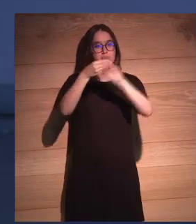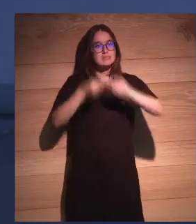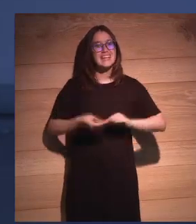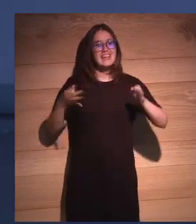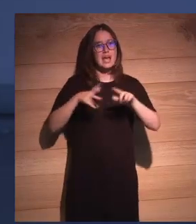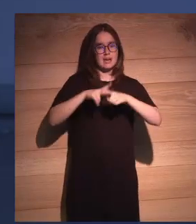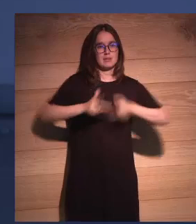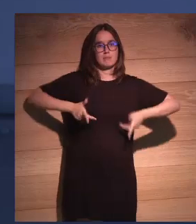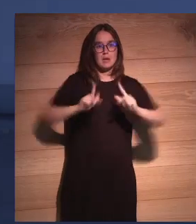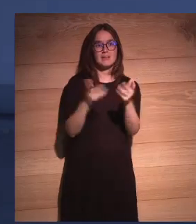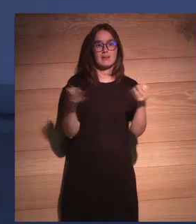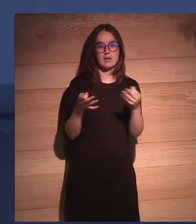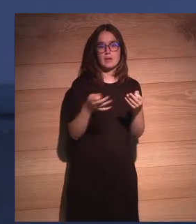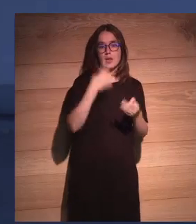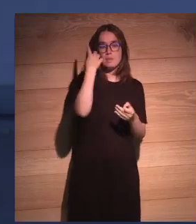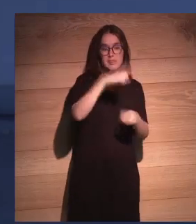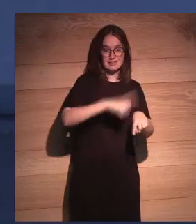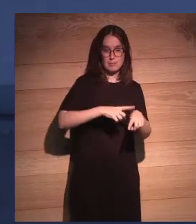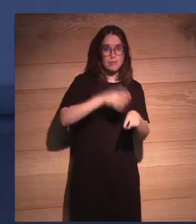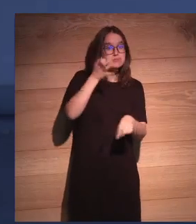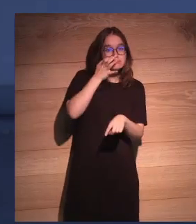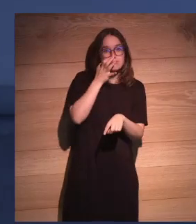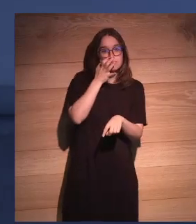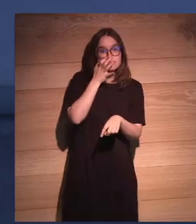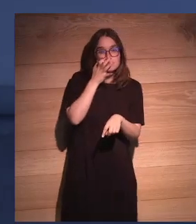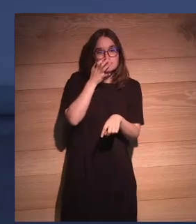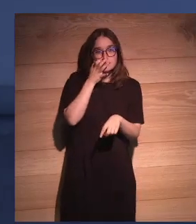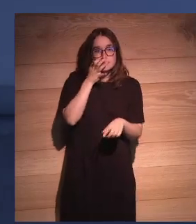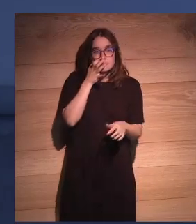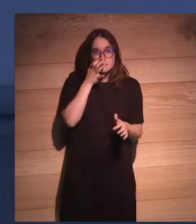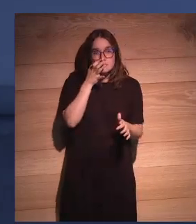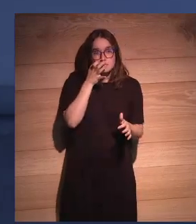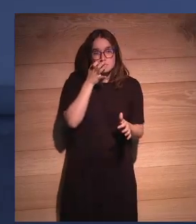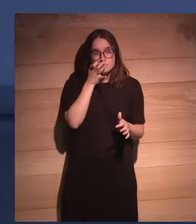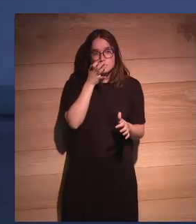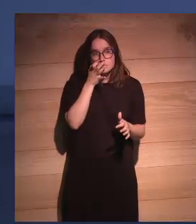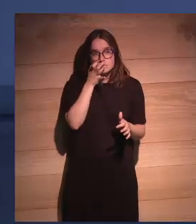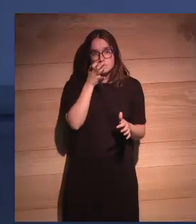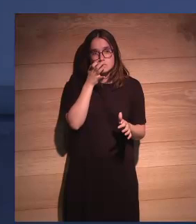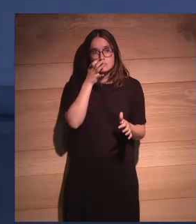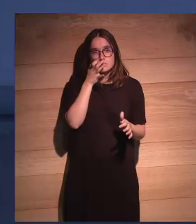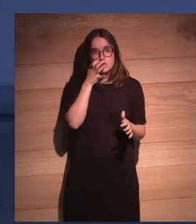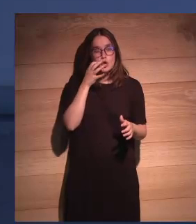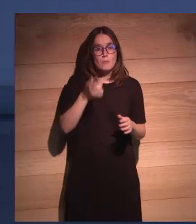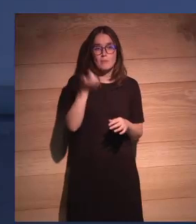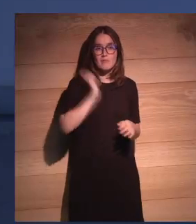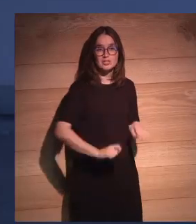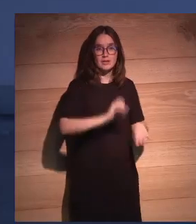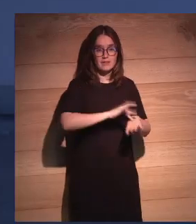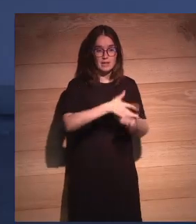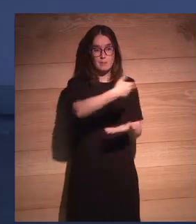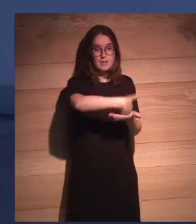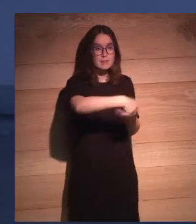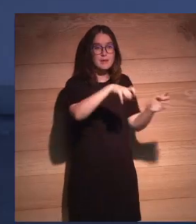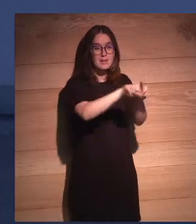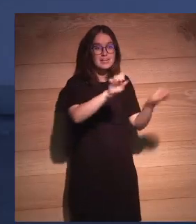herramientas que permitan, por un lado, saber en tiempo real cuáles son las mayores profesiones digitales que demandan